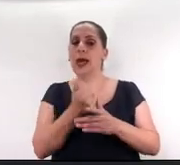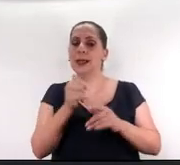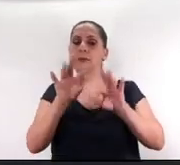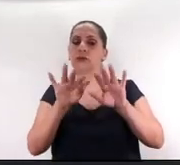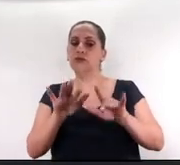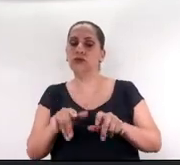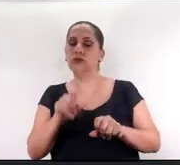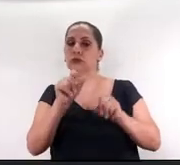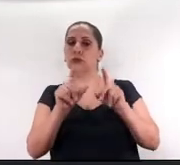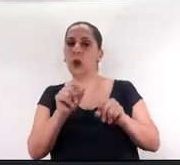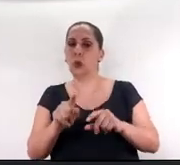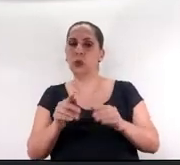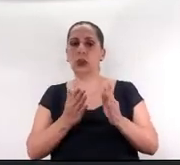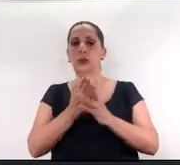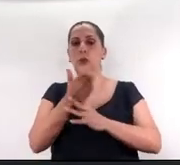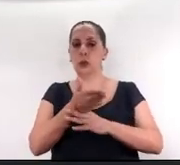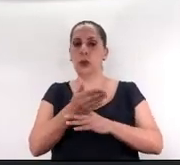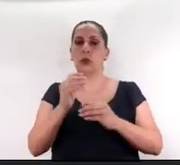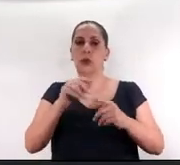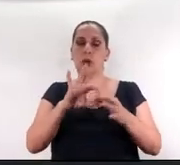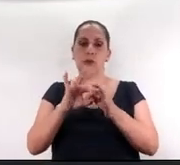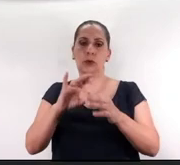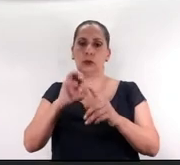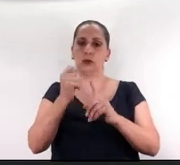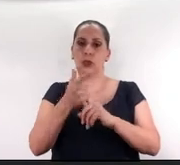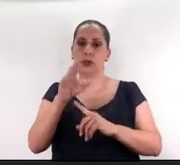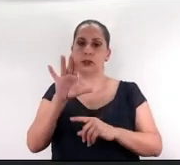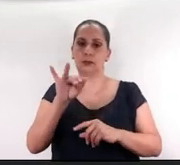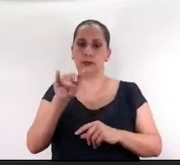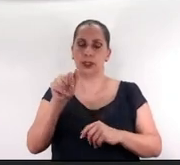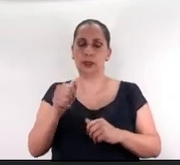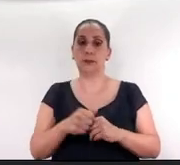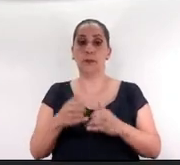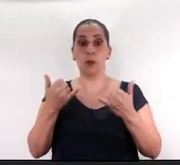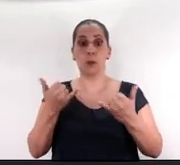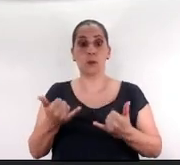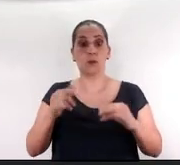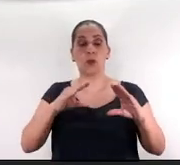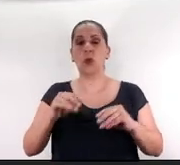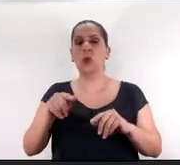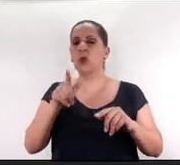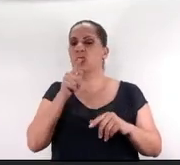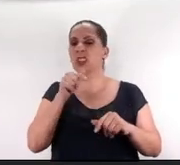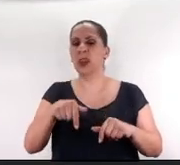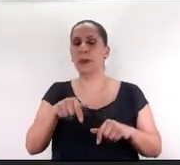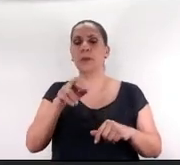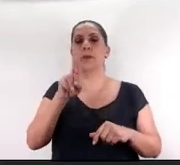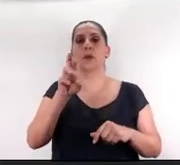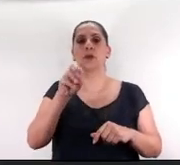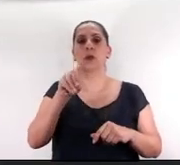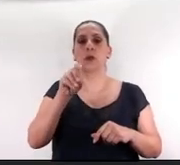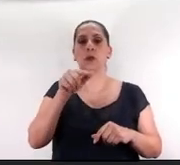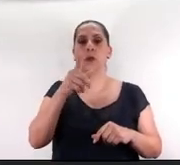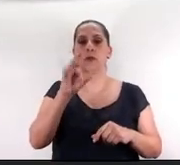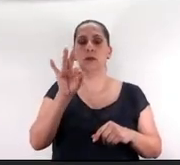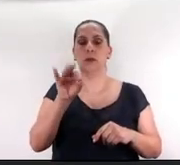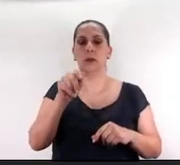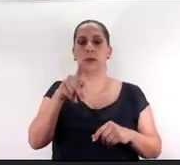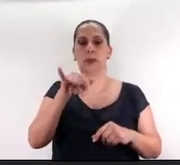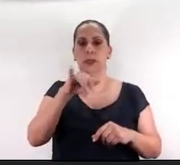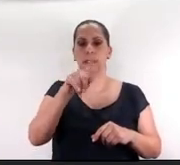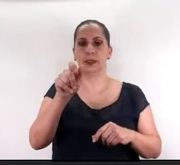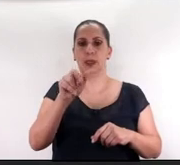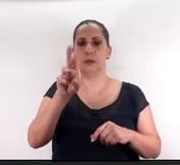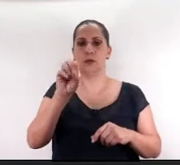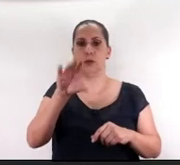consultas mediante las redes sociales del CEFIA. En esta ocasión, nos acompaña el señor Rodolfo Pisa Rocafort, quien ya se encuentra